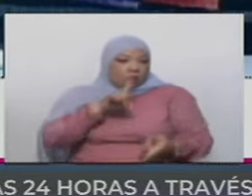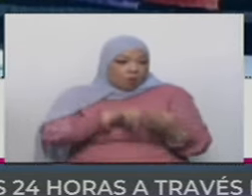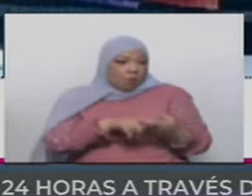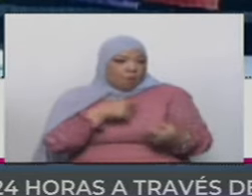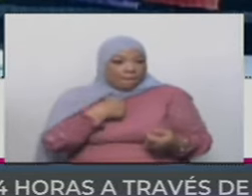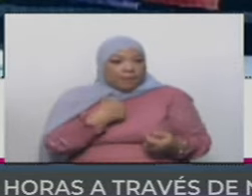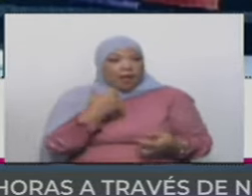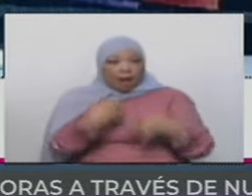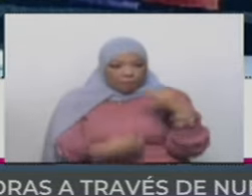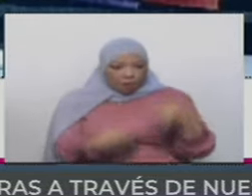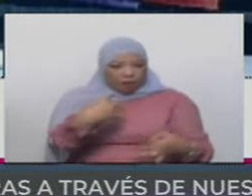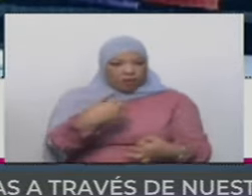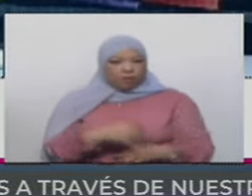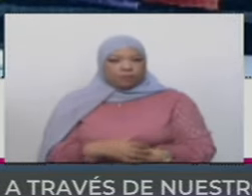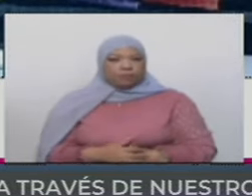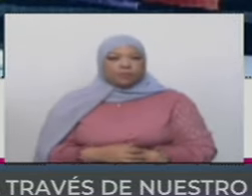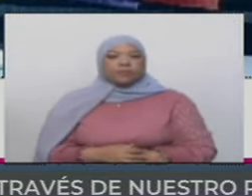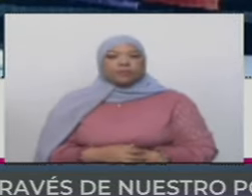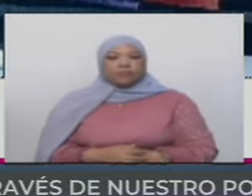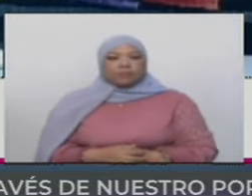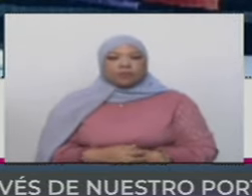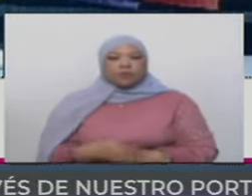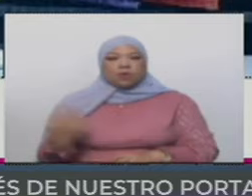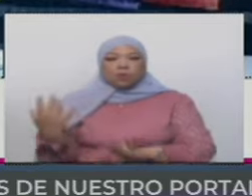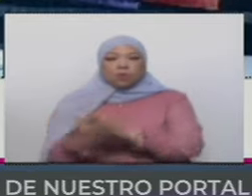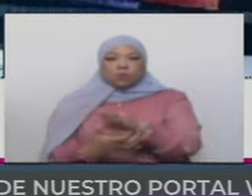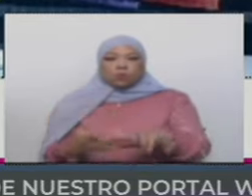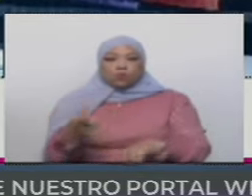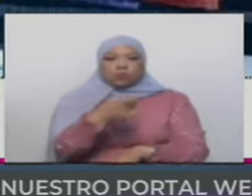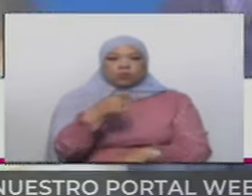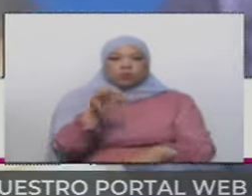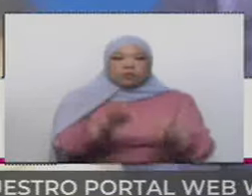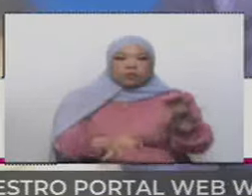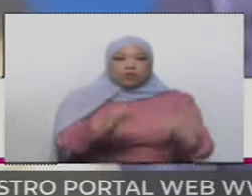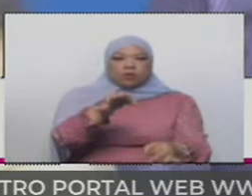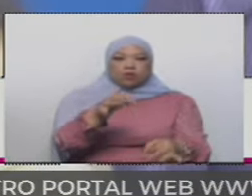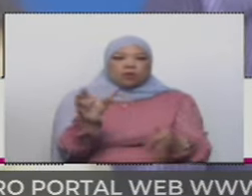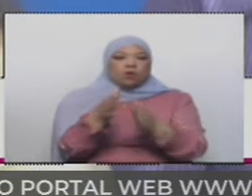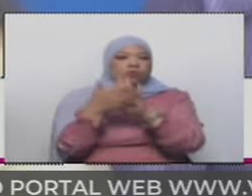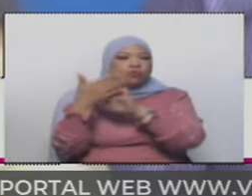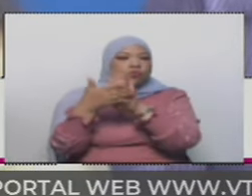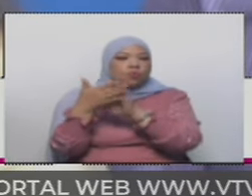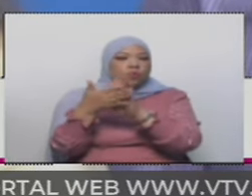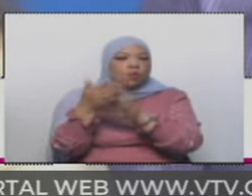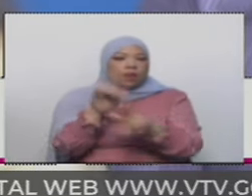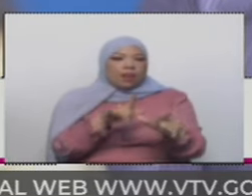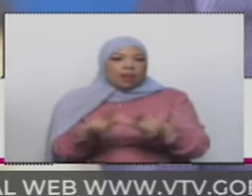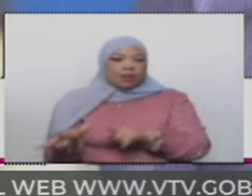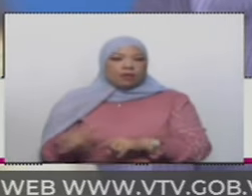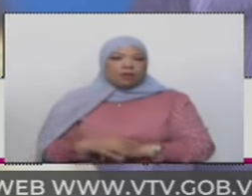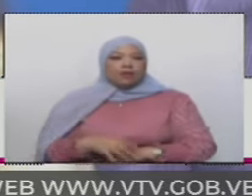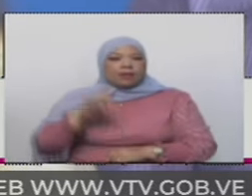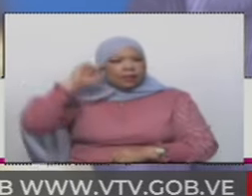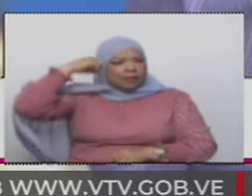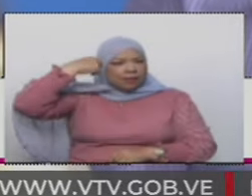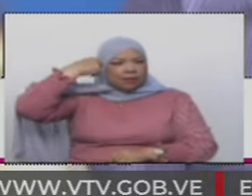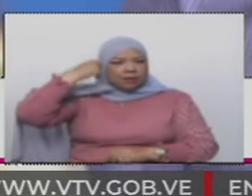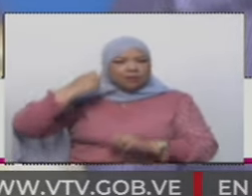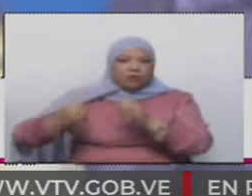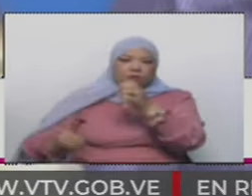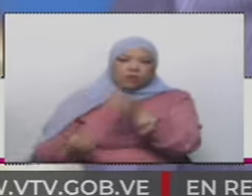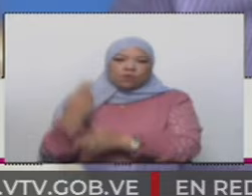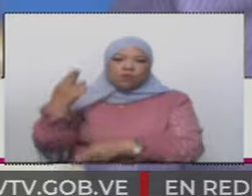¿ah? Cuando teníamos problemas buscábamos a Cilia y Cilia, listo pues. ¿Te acuerdas cuando fundamos a